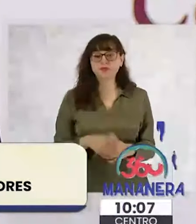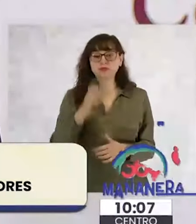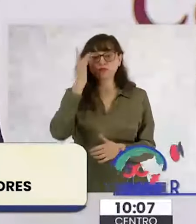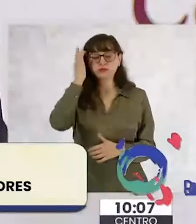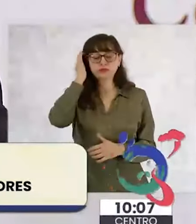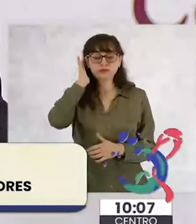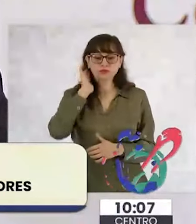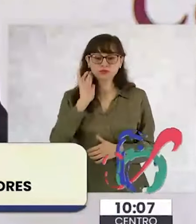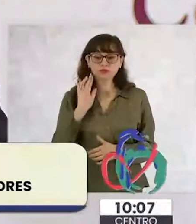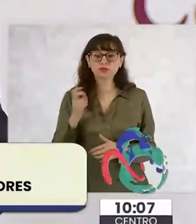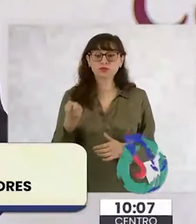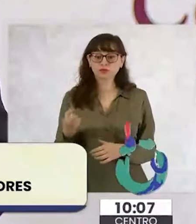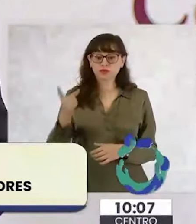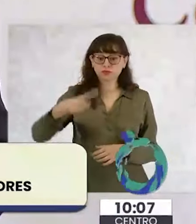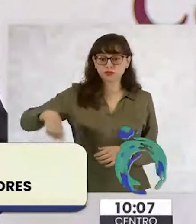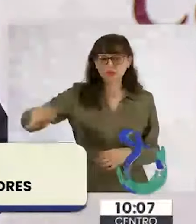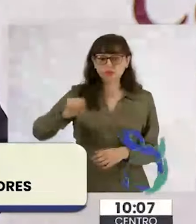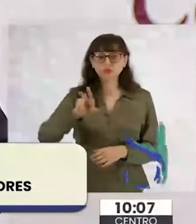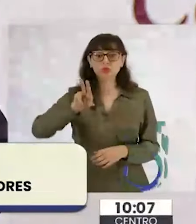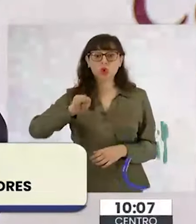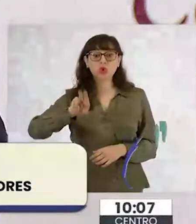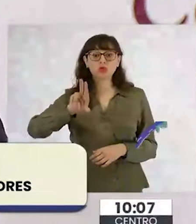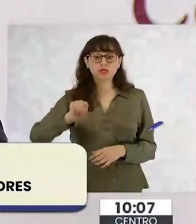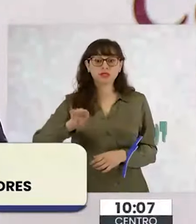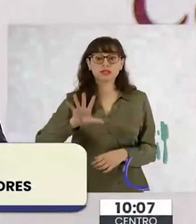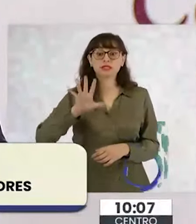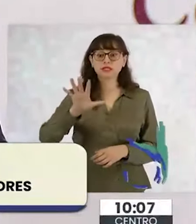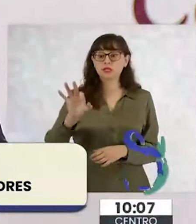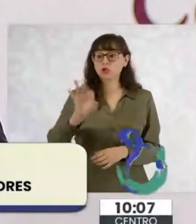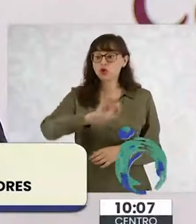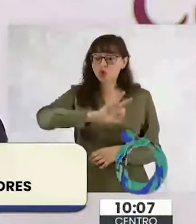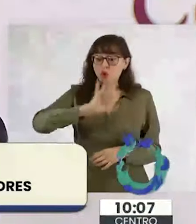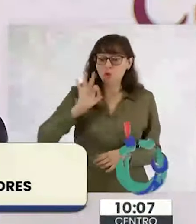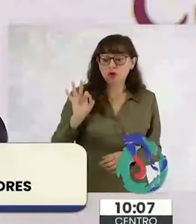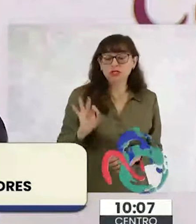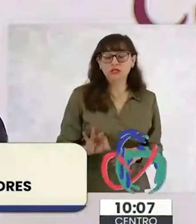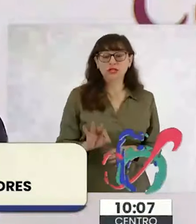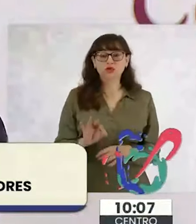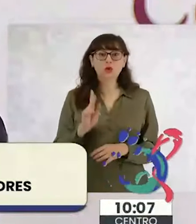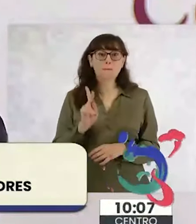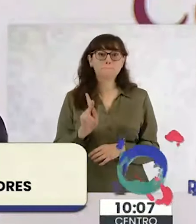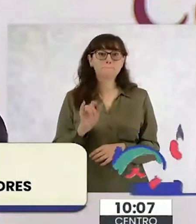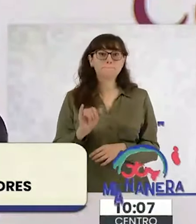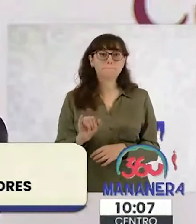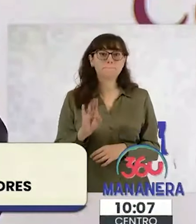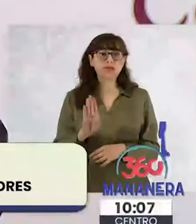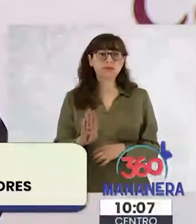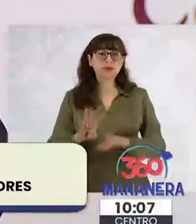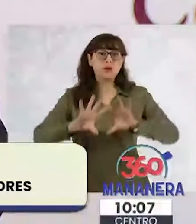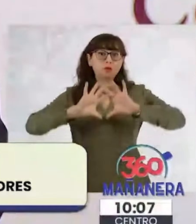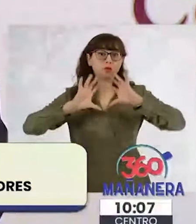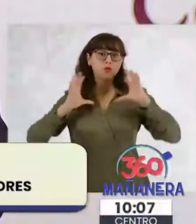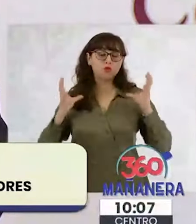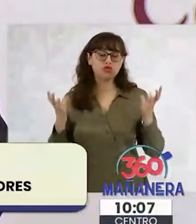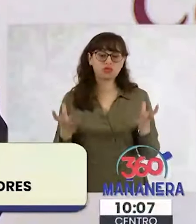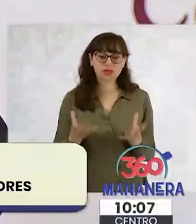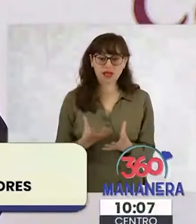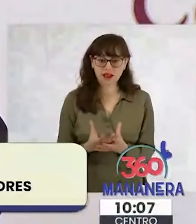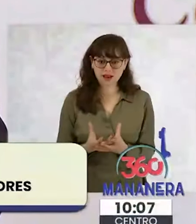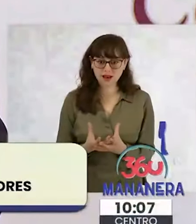representan el 85 por del producto interno bruto del mundo el